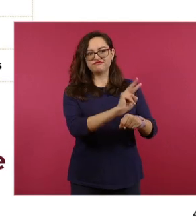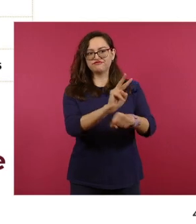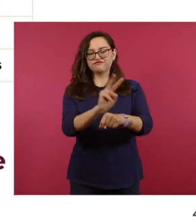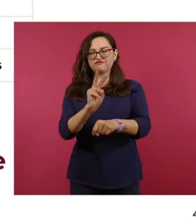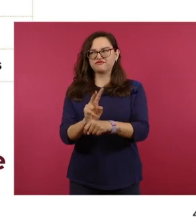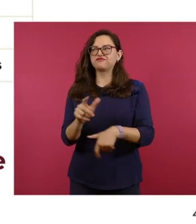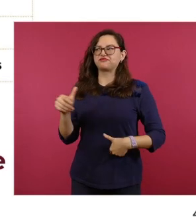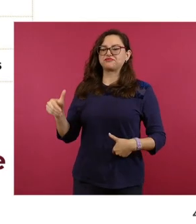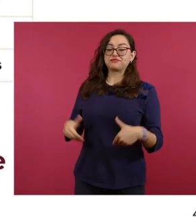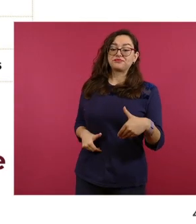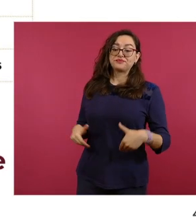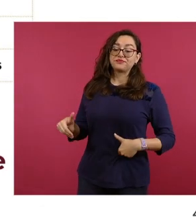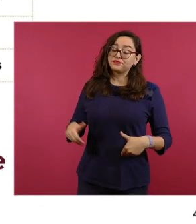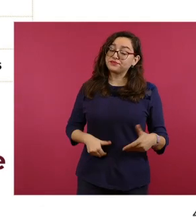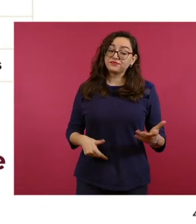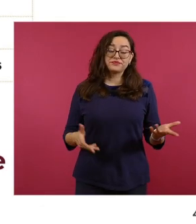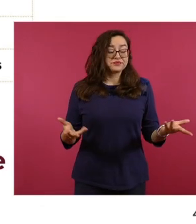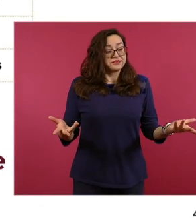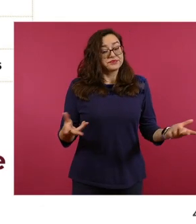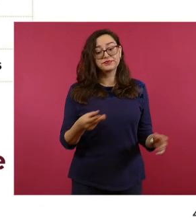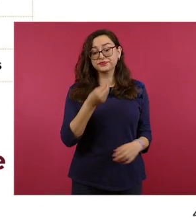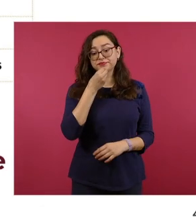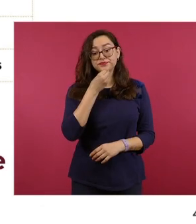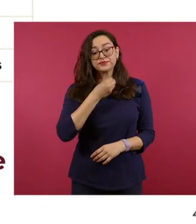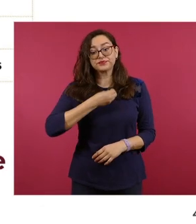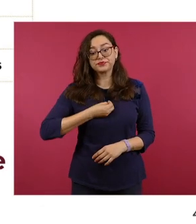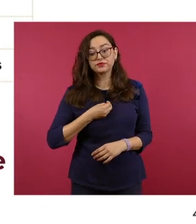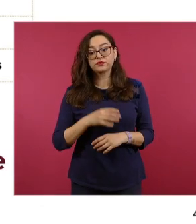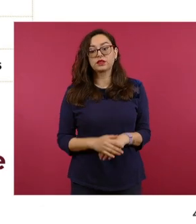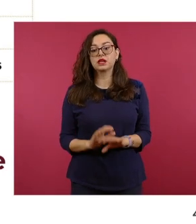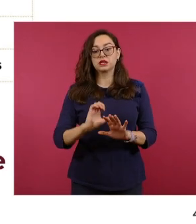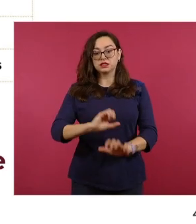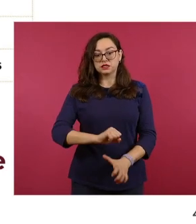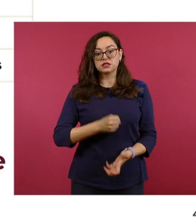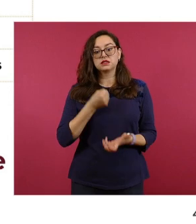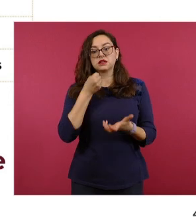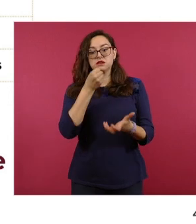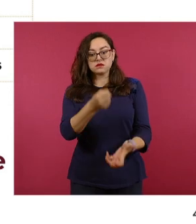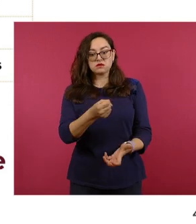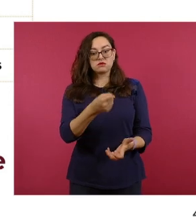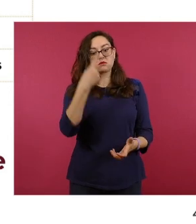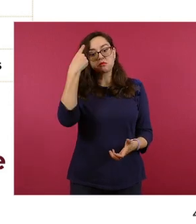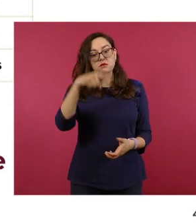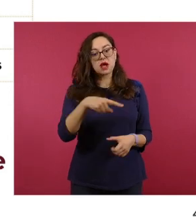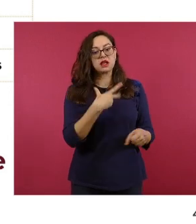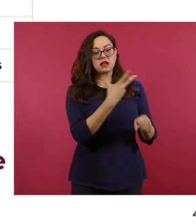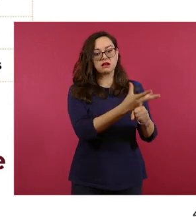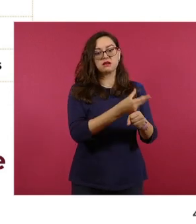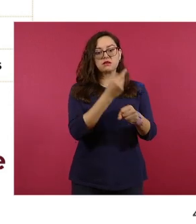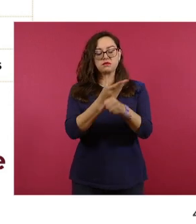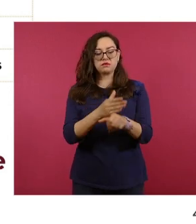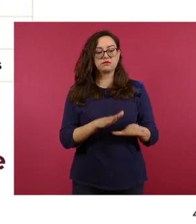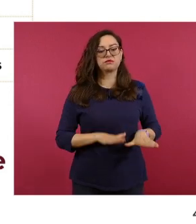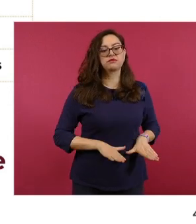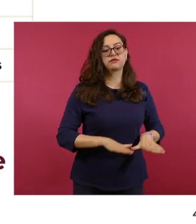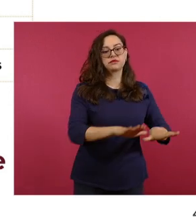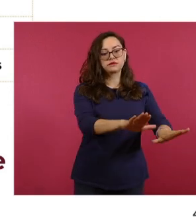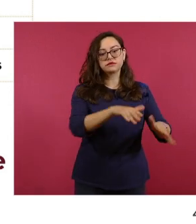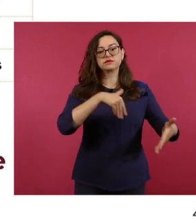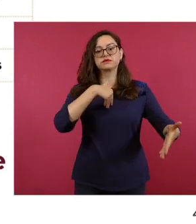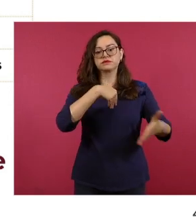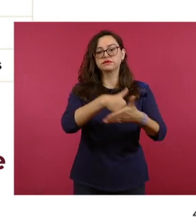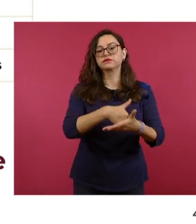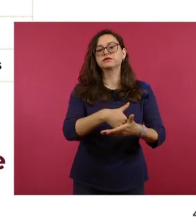Los recursos se ejercieron en 6 grandes rubros que se exponen en pantalla: pistas, edificios terminales, equipamientos,